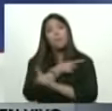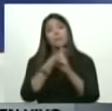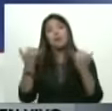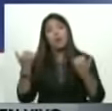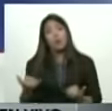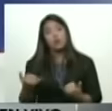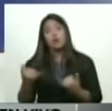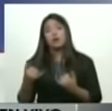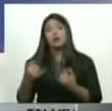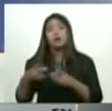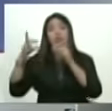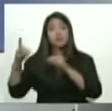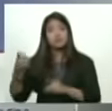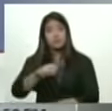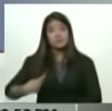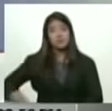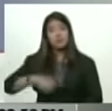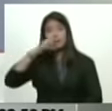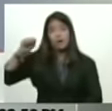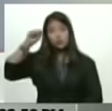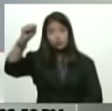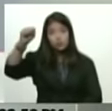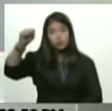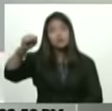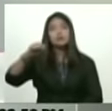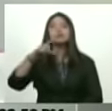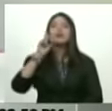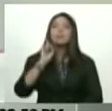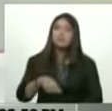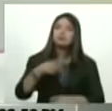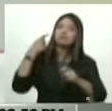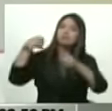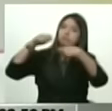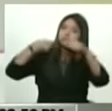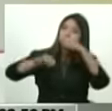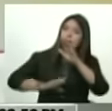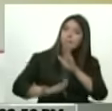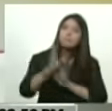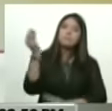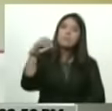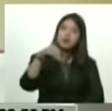con todos los anuncios que hizo el presidente Maduro, se va a consolidar la exportación